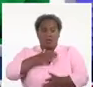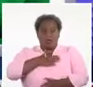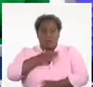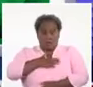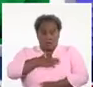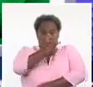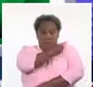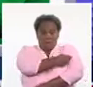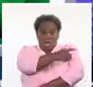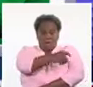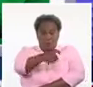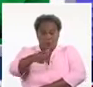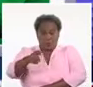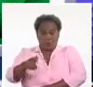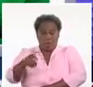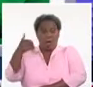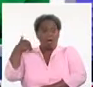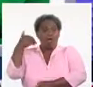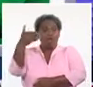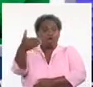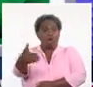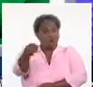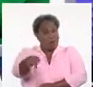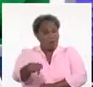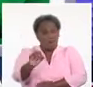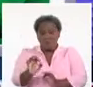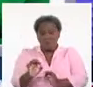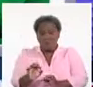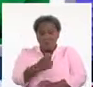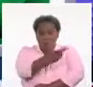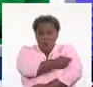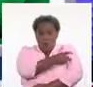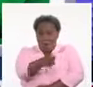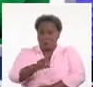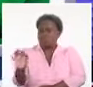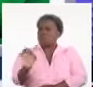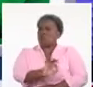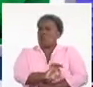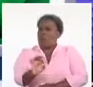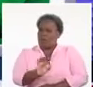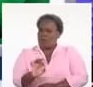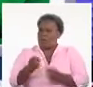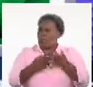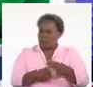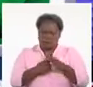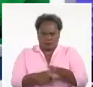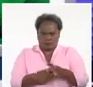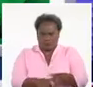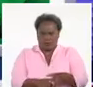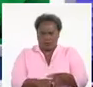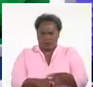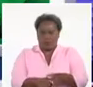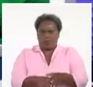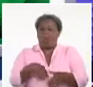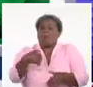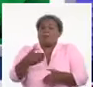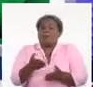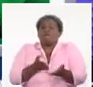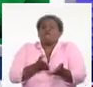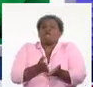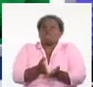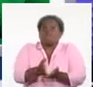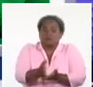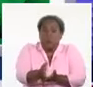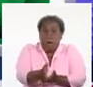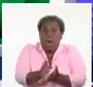vacunales en un futuro, no en estos momentos, en la medida que avancemos más, pues nos van a permitir que